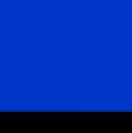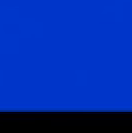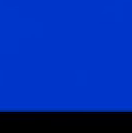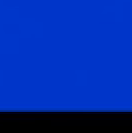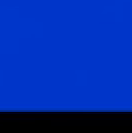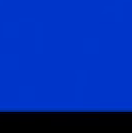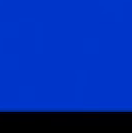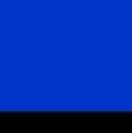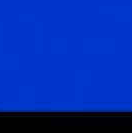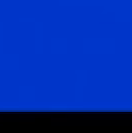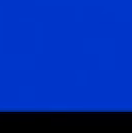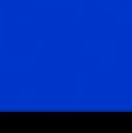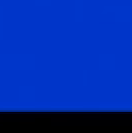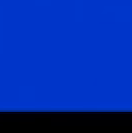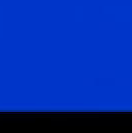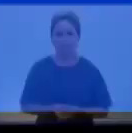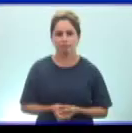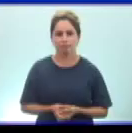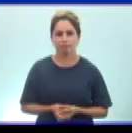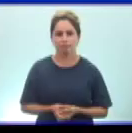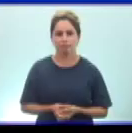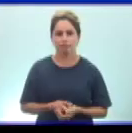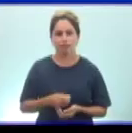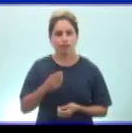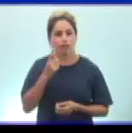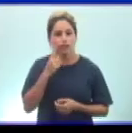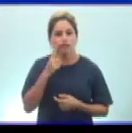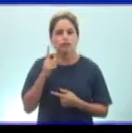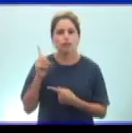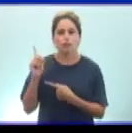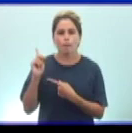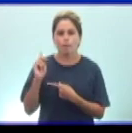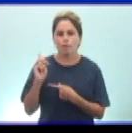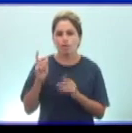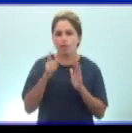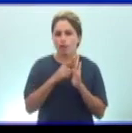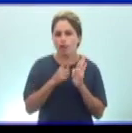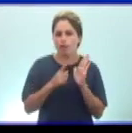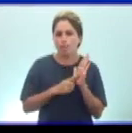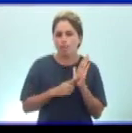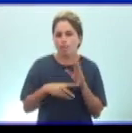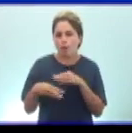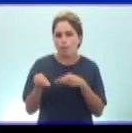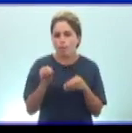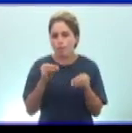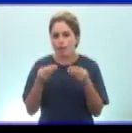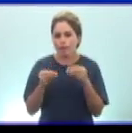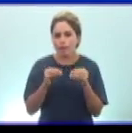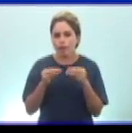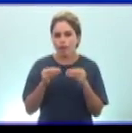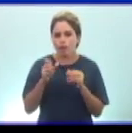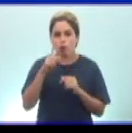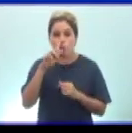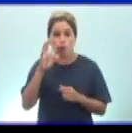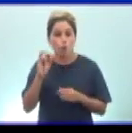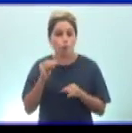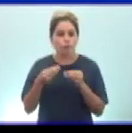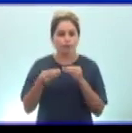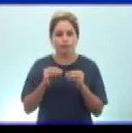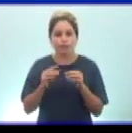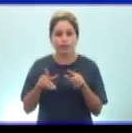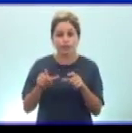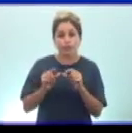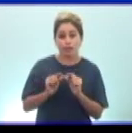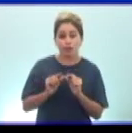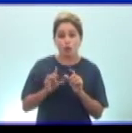Si representa un elemento metálico o no metálico. Si el átomo representado tiende a ceder o a captar electrones. Y el